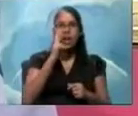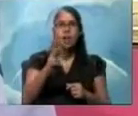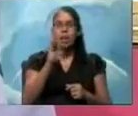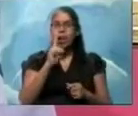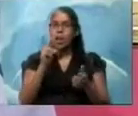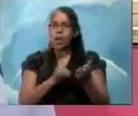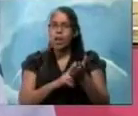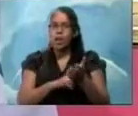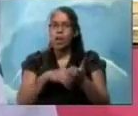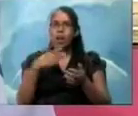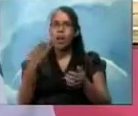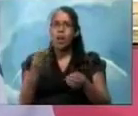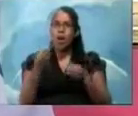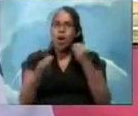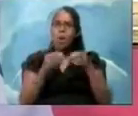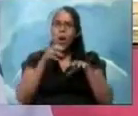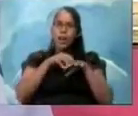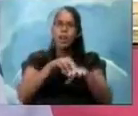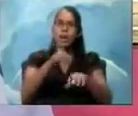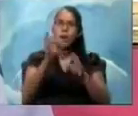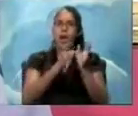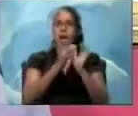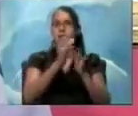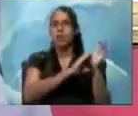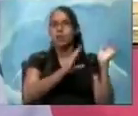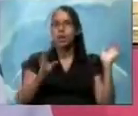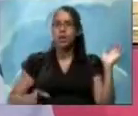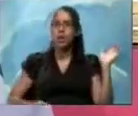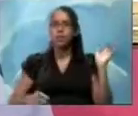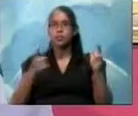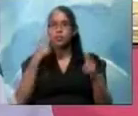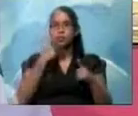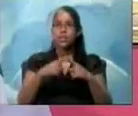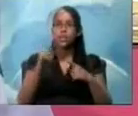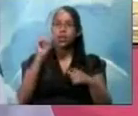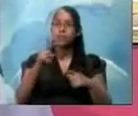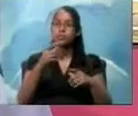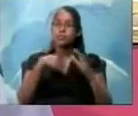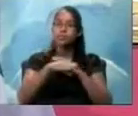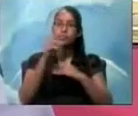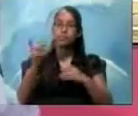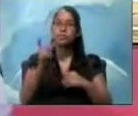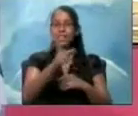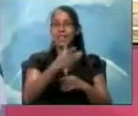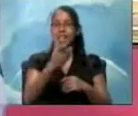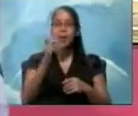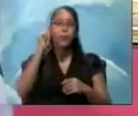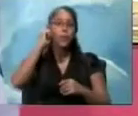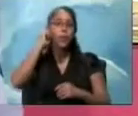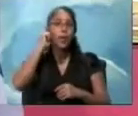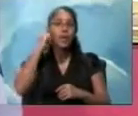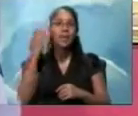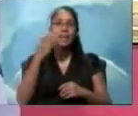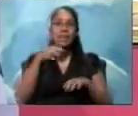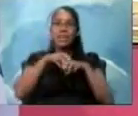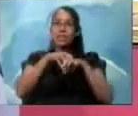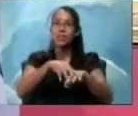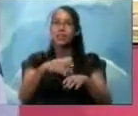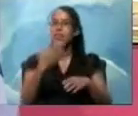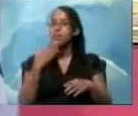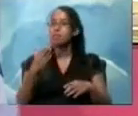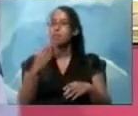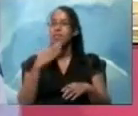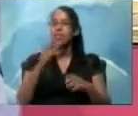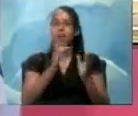¿verdad?, cómo llevaban a Jesús. Pero también iban gente, las mujeres que lloraban y pedían